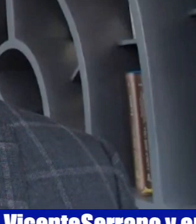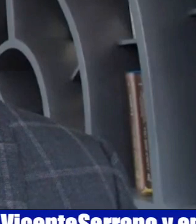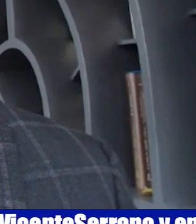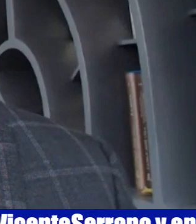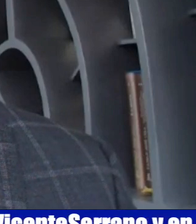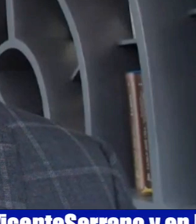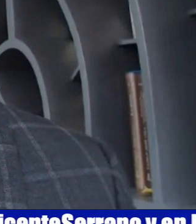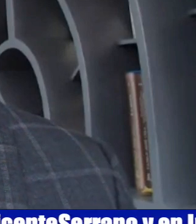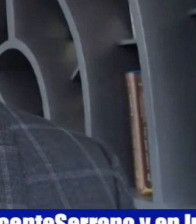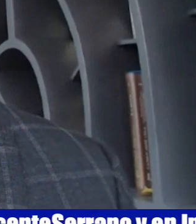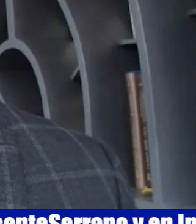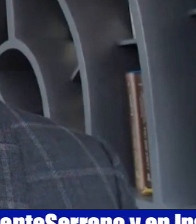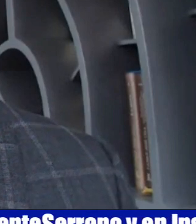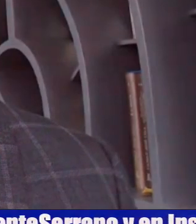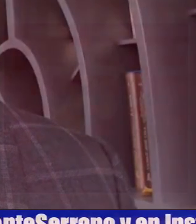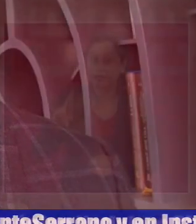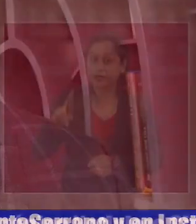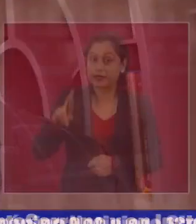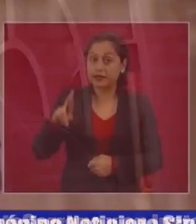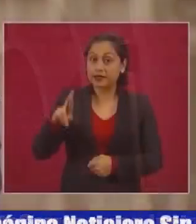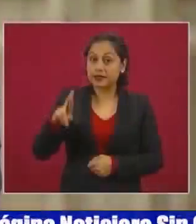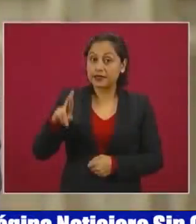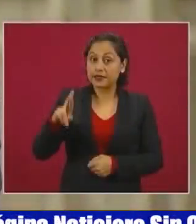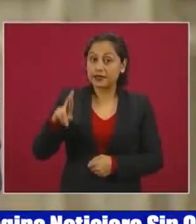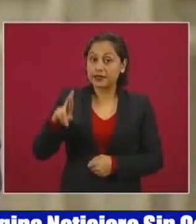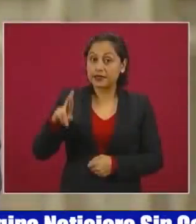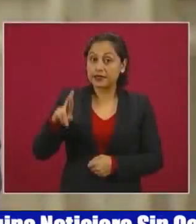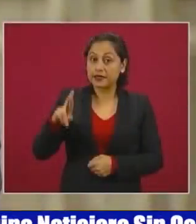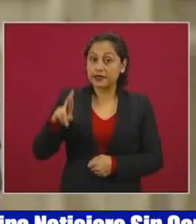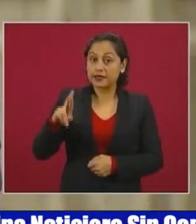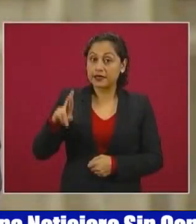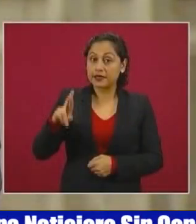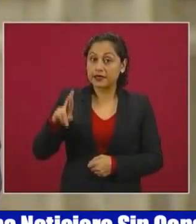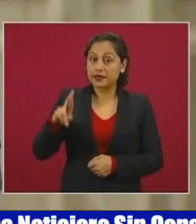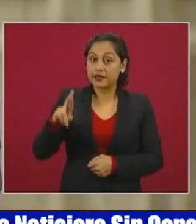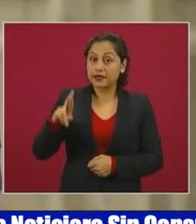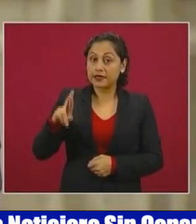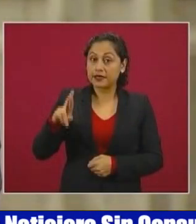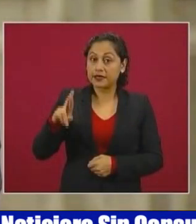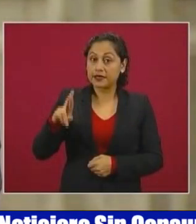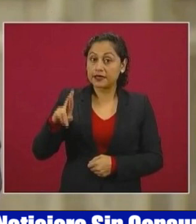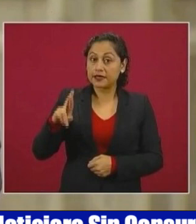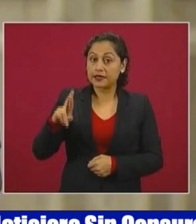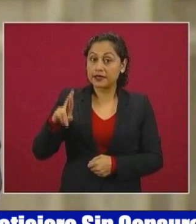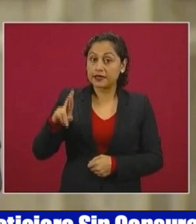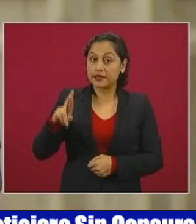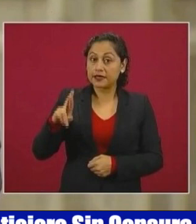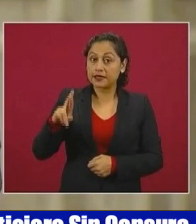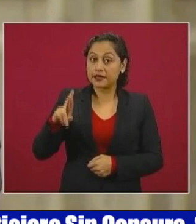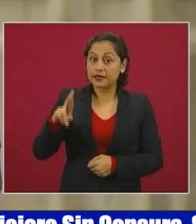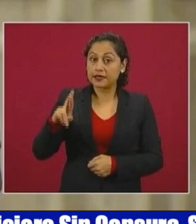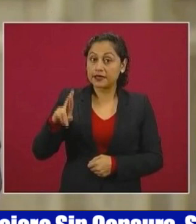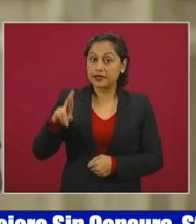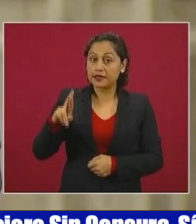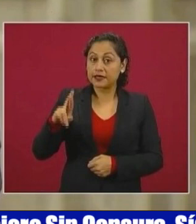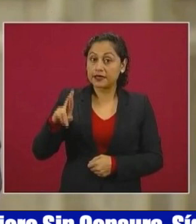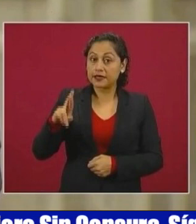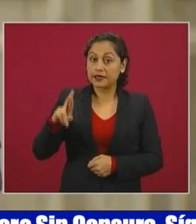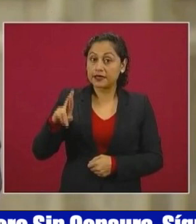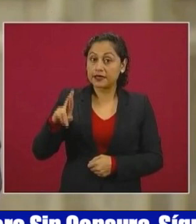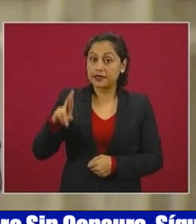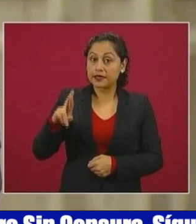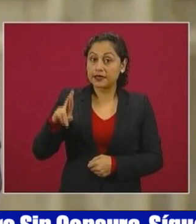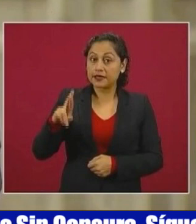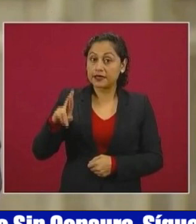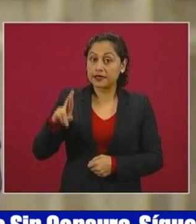de acuerdo con las versiones que hemos ido recuperando, él solito se fue, abrió la puerta y se fue. Y cabe